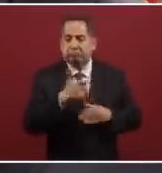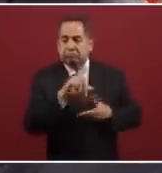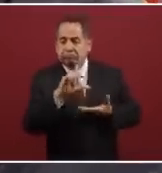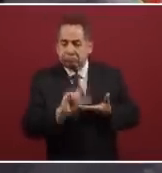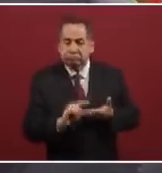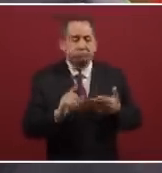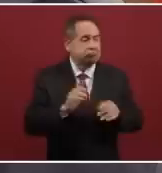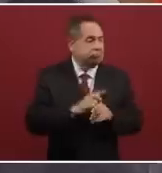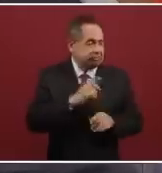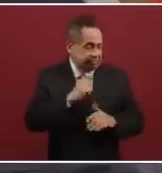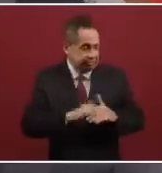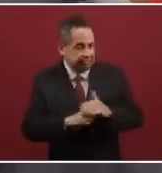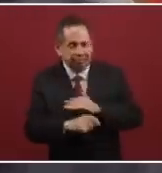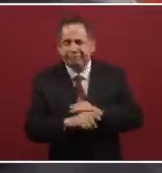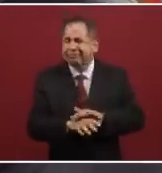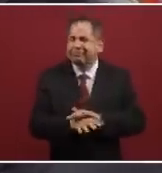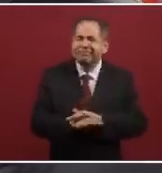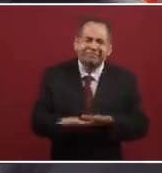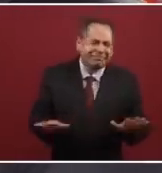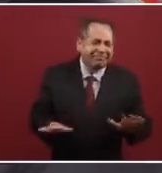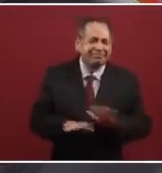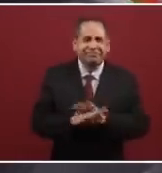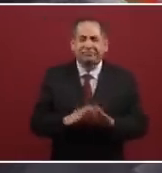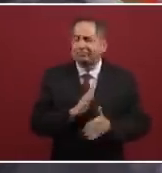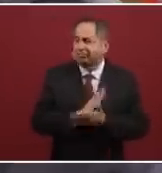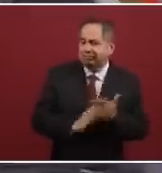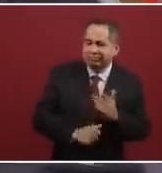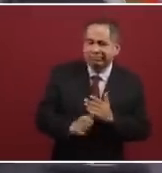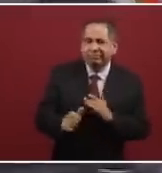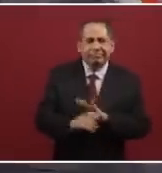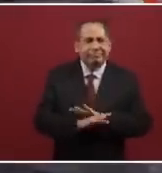el soborno, el moche,